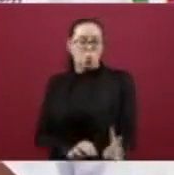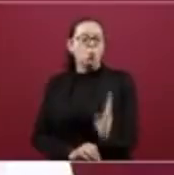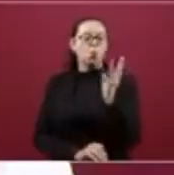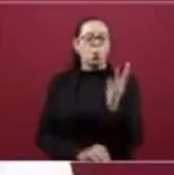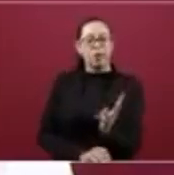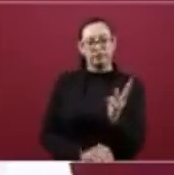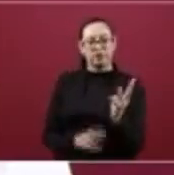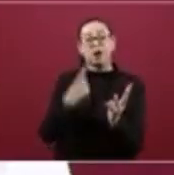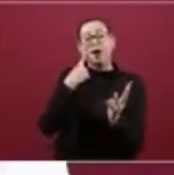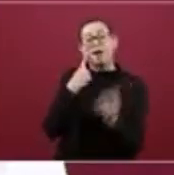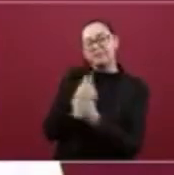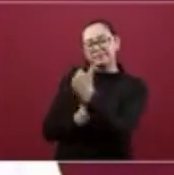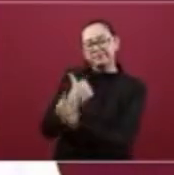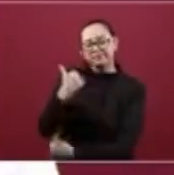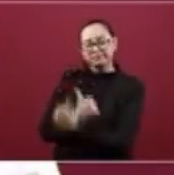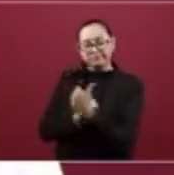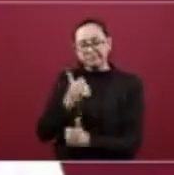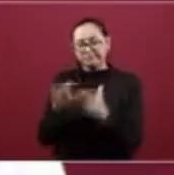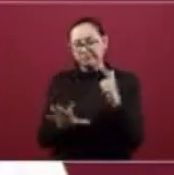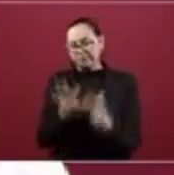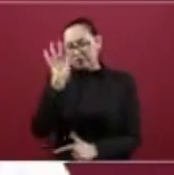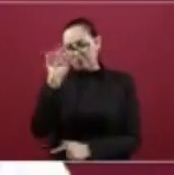buscaron empresas, se tuvo